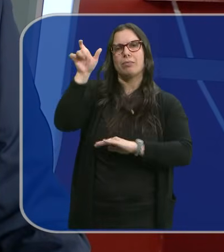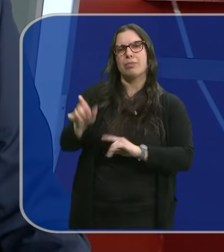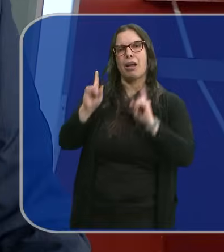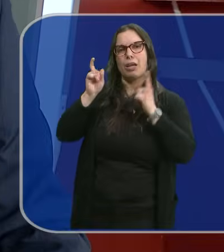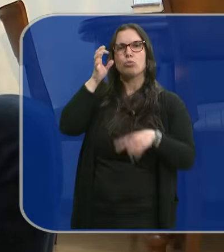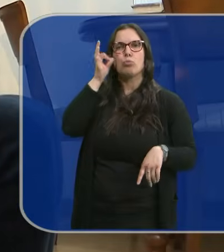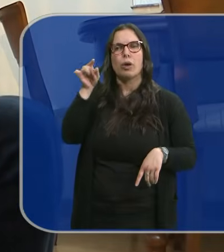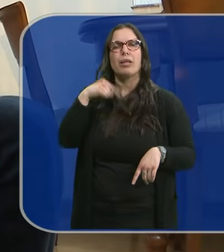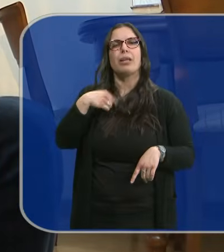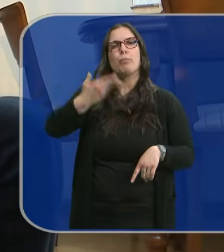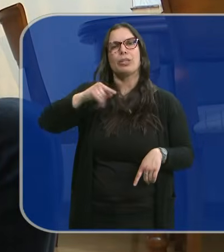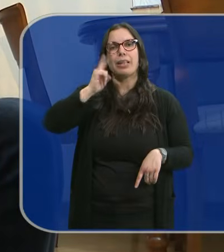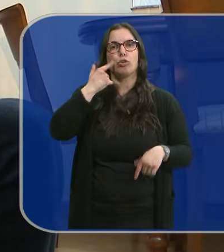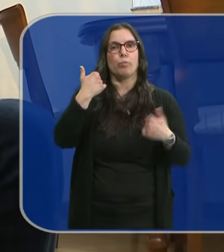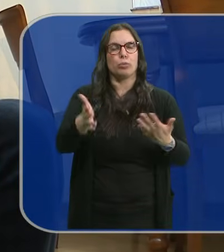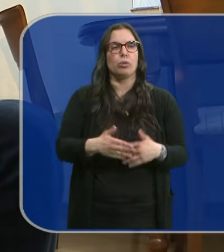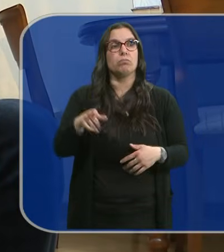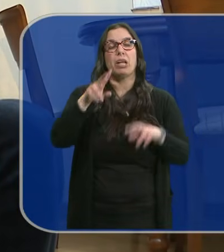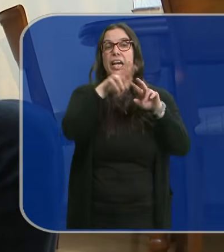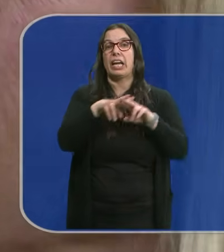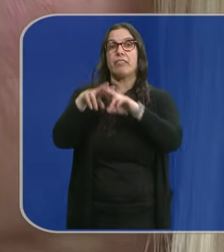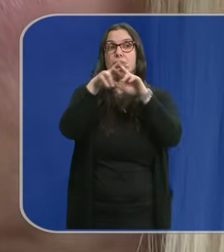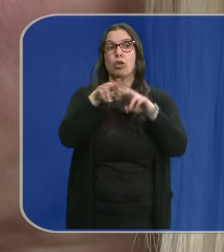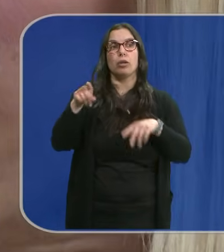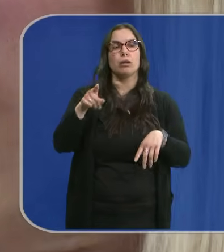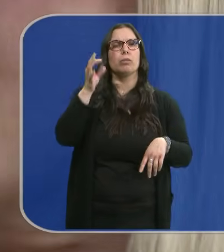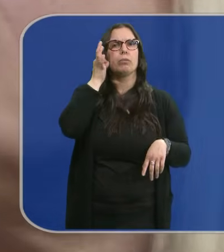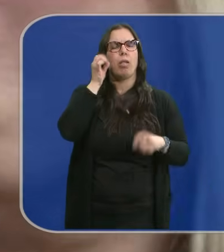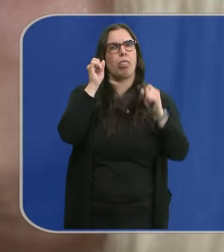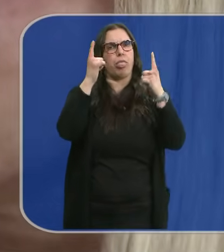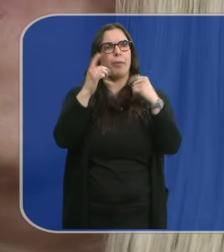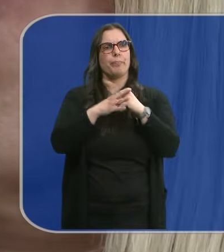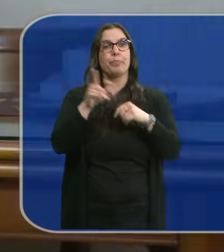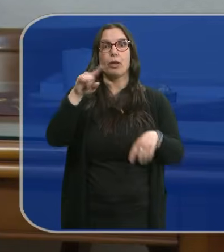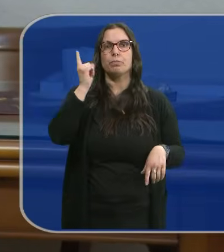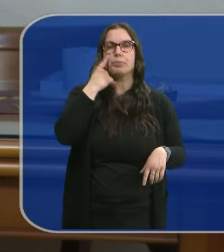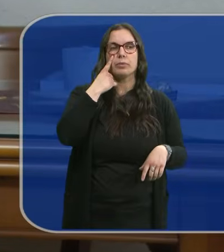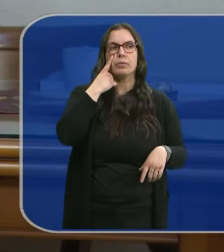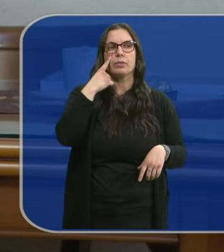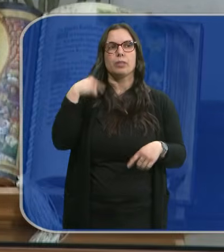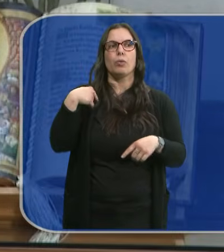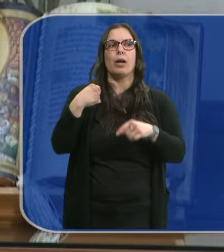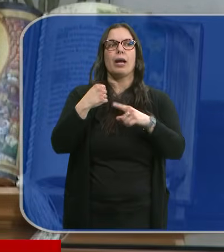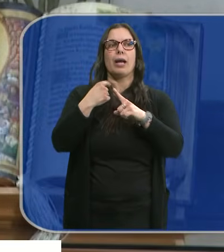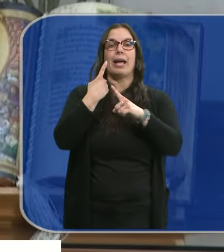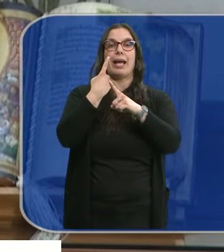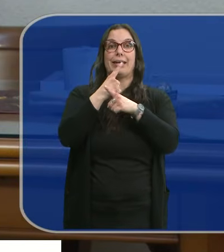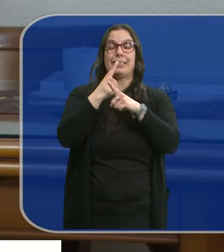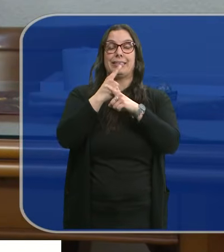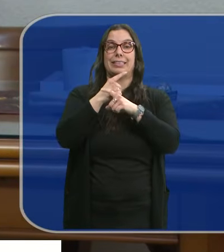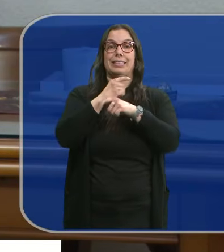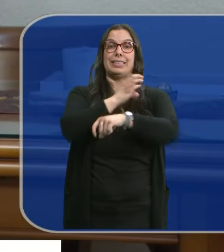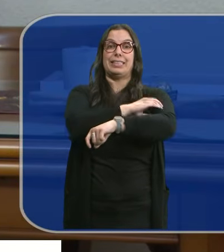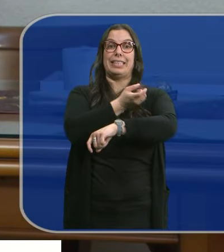precoz. Fue en una revisión cuando Paqui se dio cuenta. Me detectaron que tenía tensión ocular alta